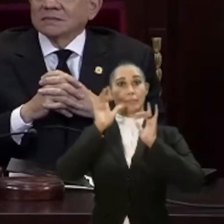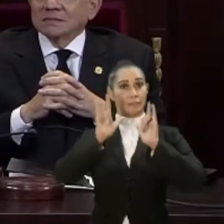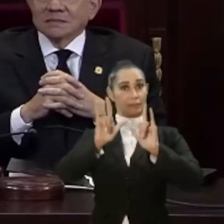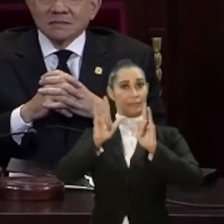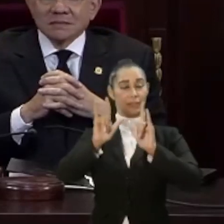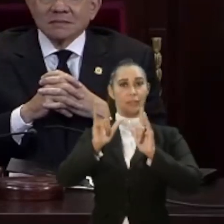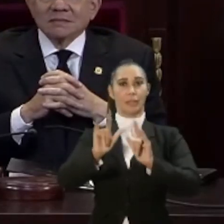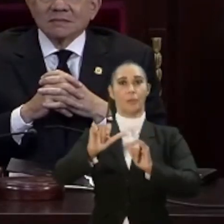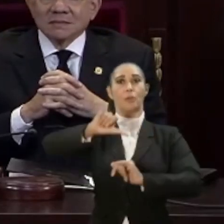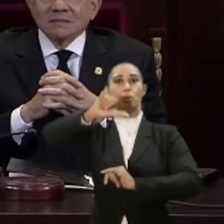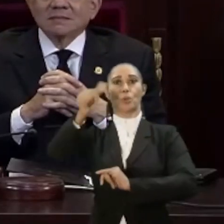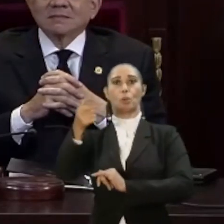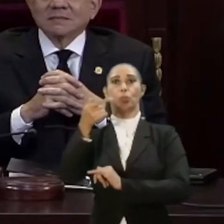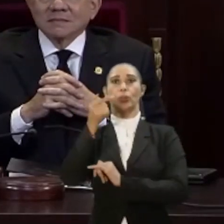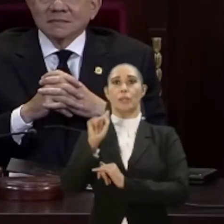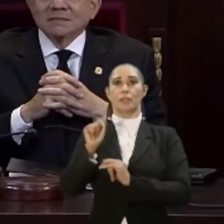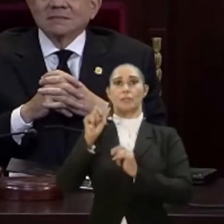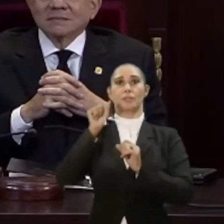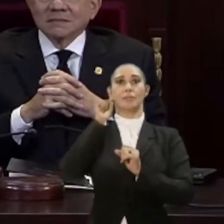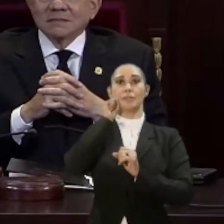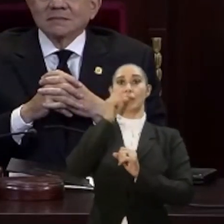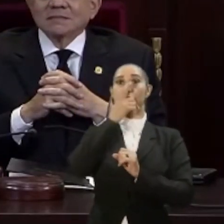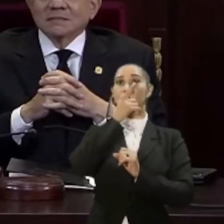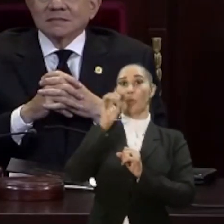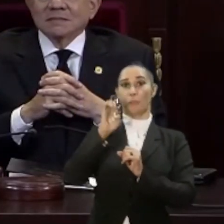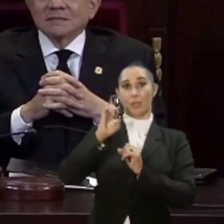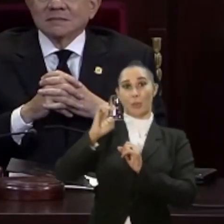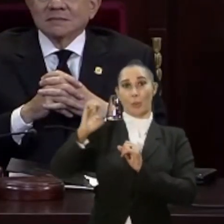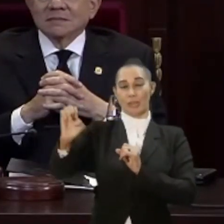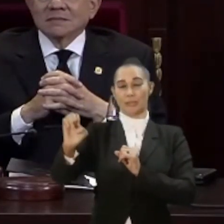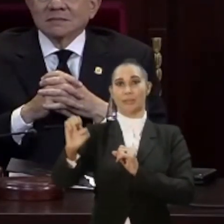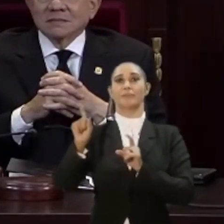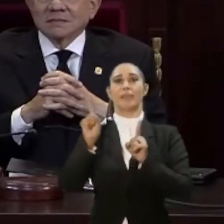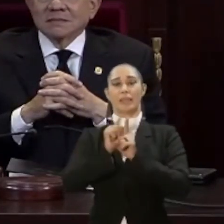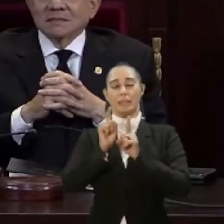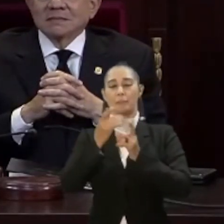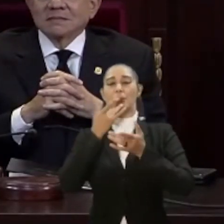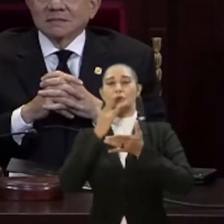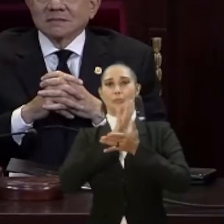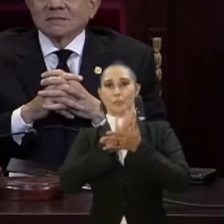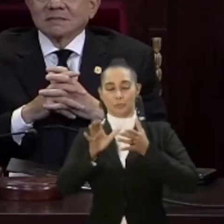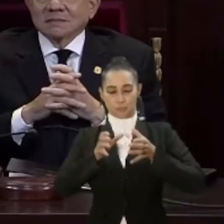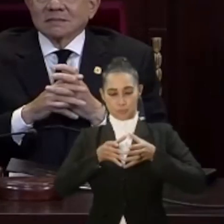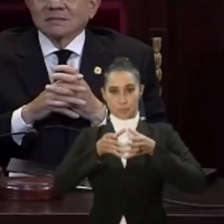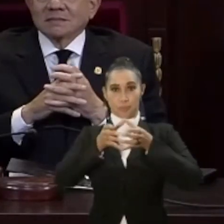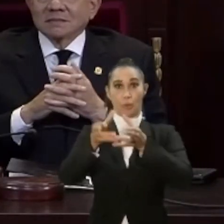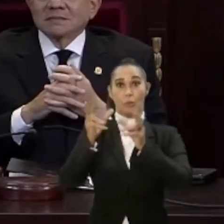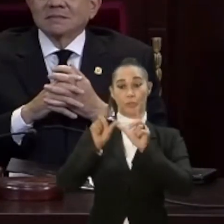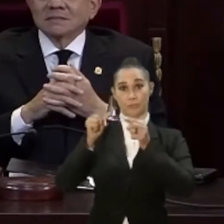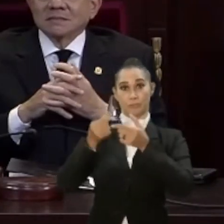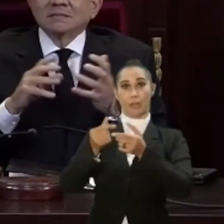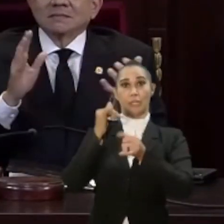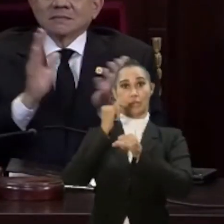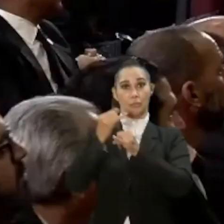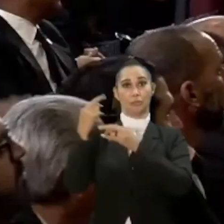Santiago y la de Guajimía en Santo Domingo Este, con la Corporación de Acueducto y Alcantarillado de Santo